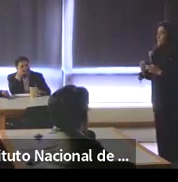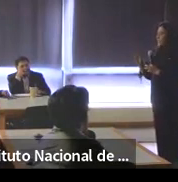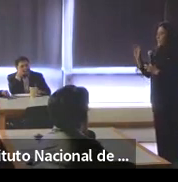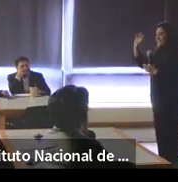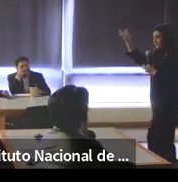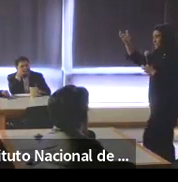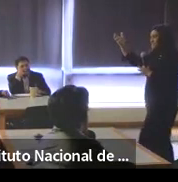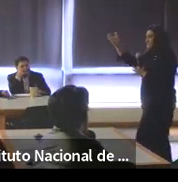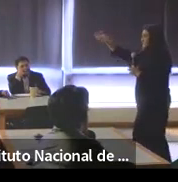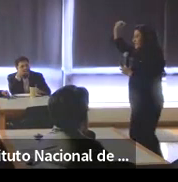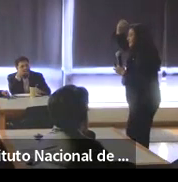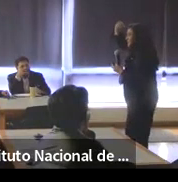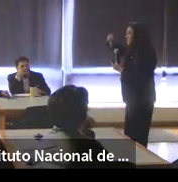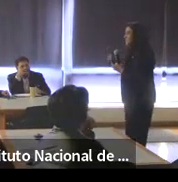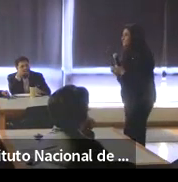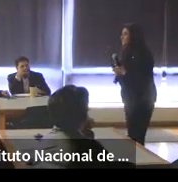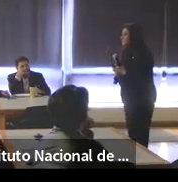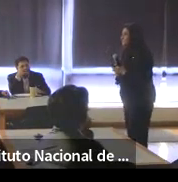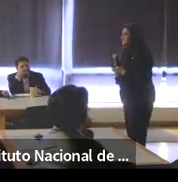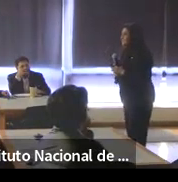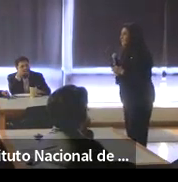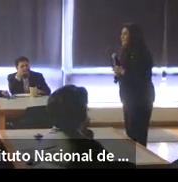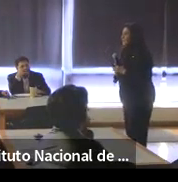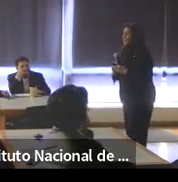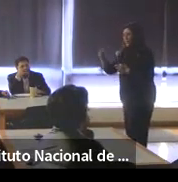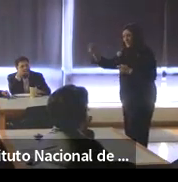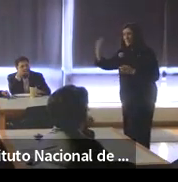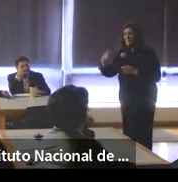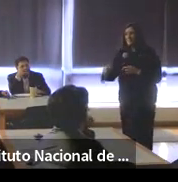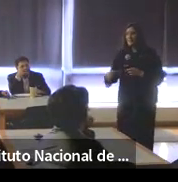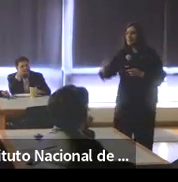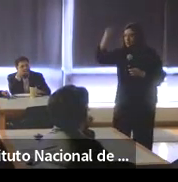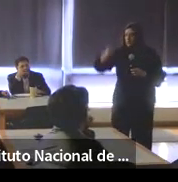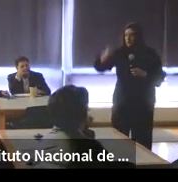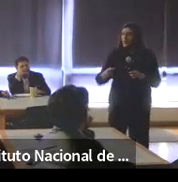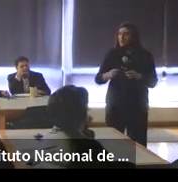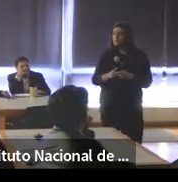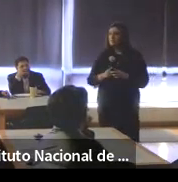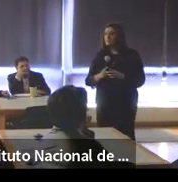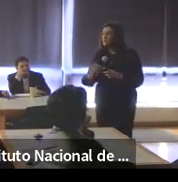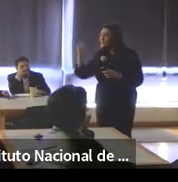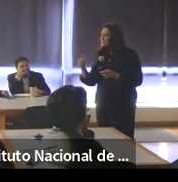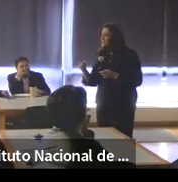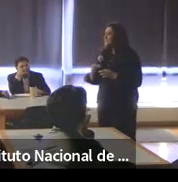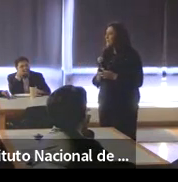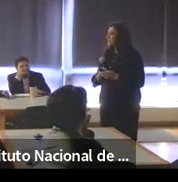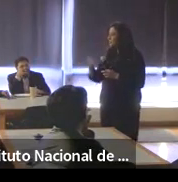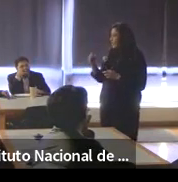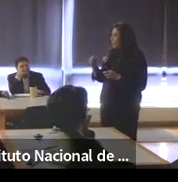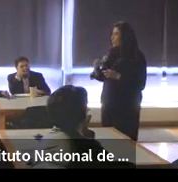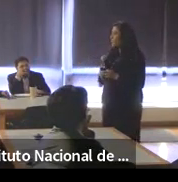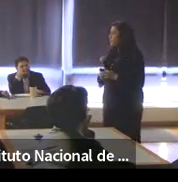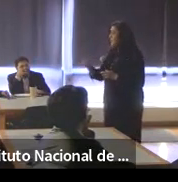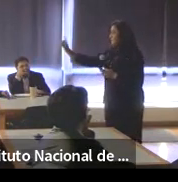pero el chip tiene que ver contigo Por qué me da esa tarea porque yo soy bueno soy responsable